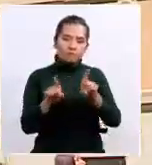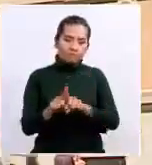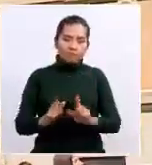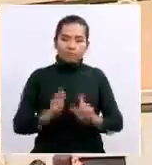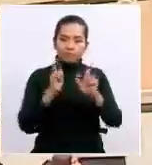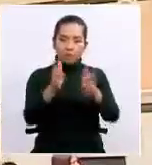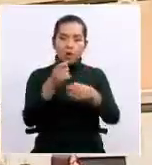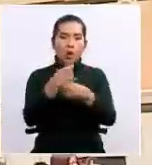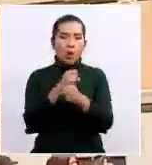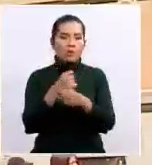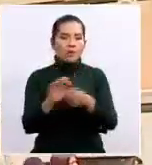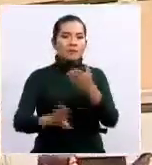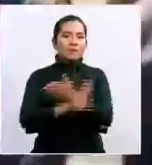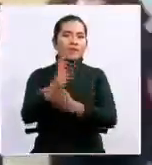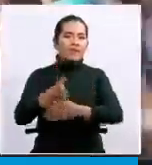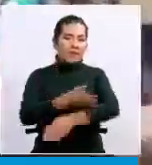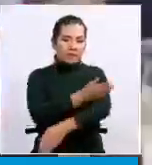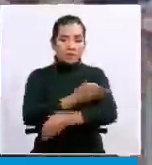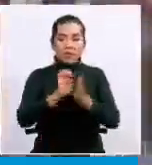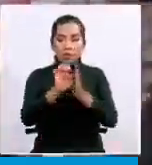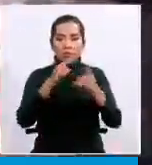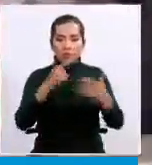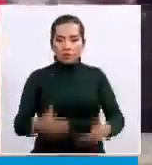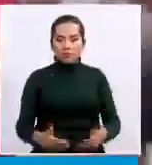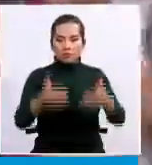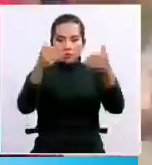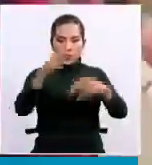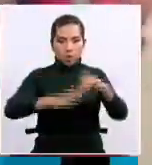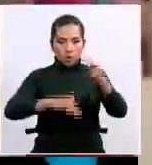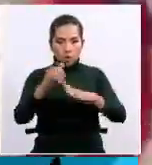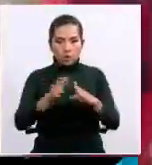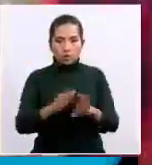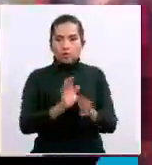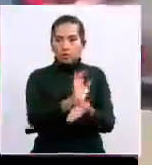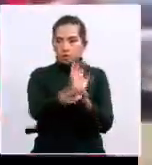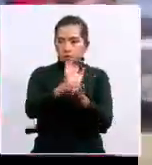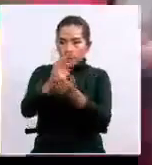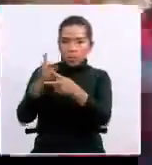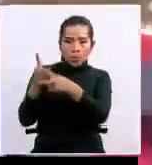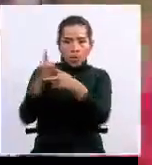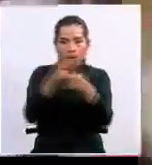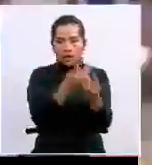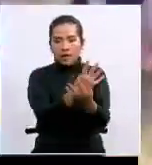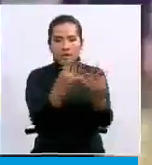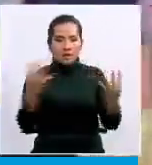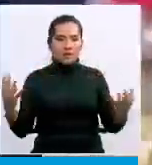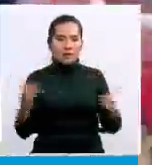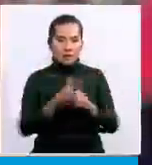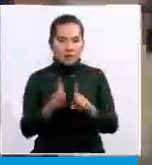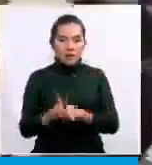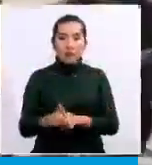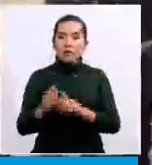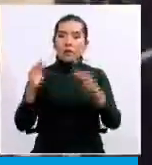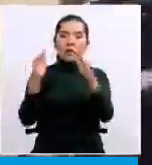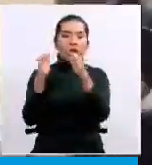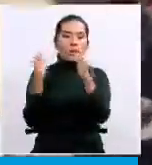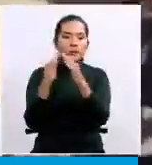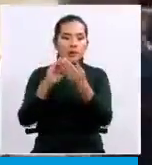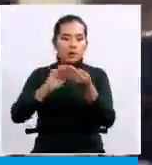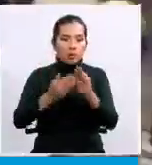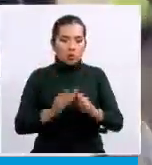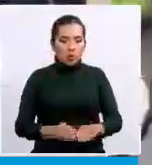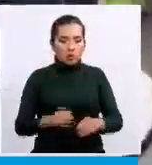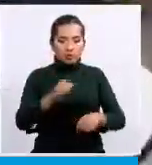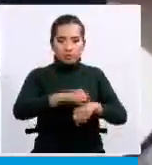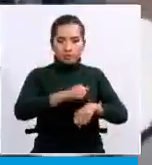obras de prevención, como muros de gaviones y contención en diferentes zonas de la ciudad. Así también la entrega de casas comunales en los